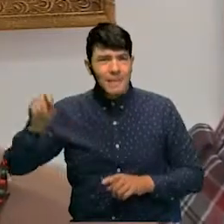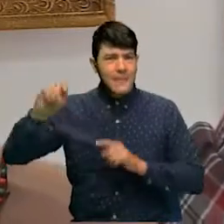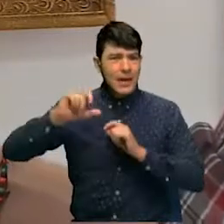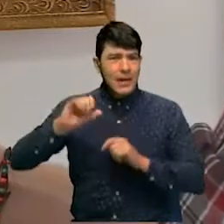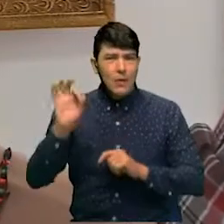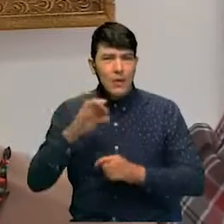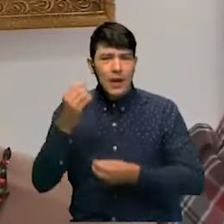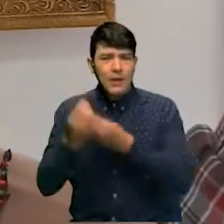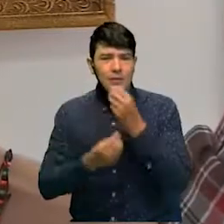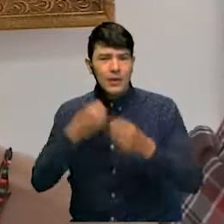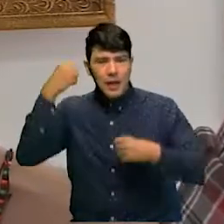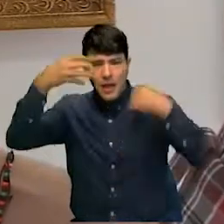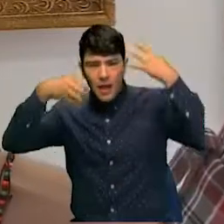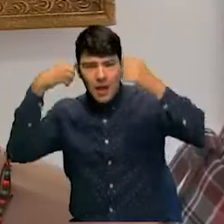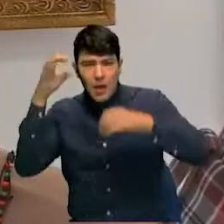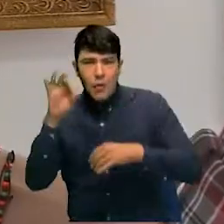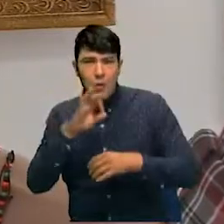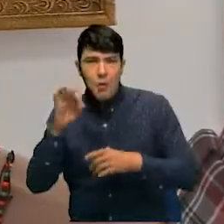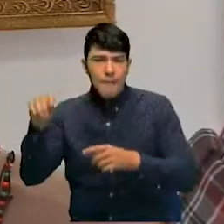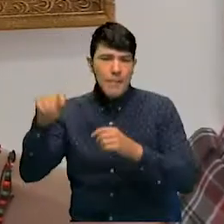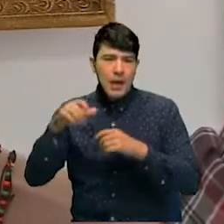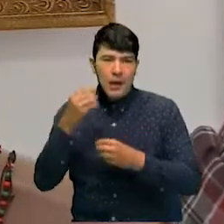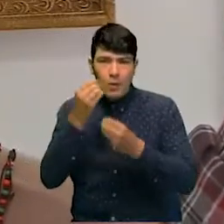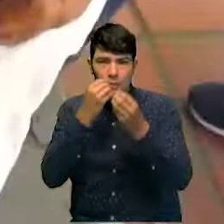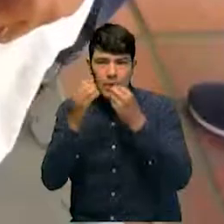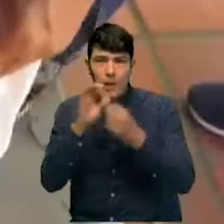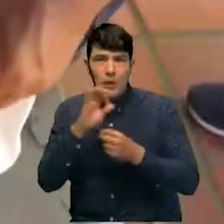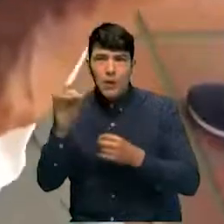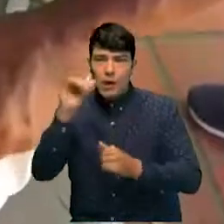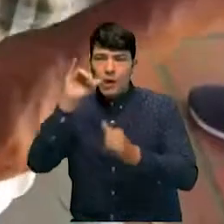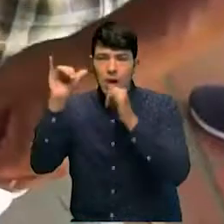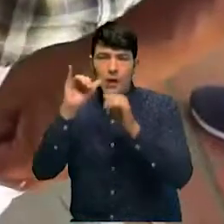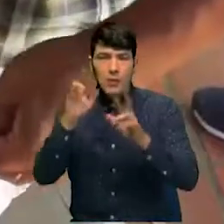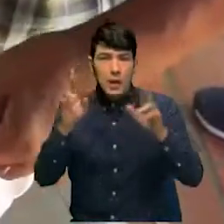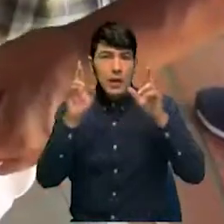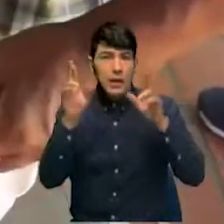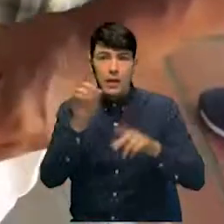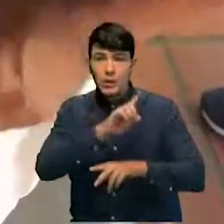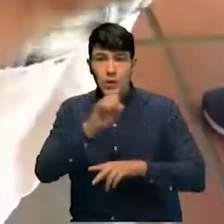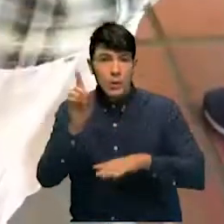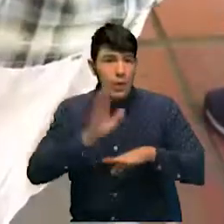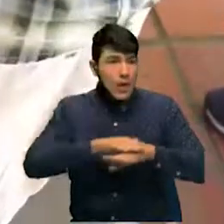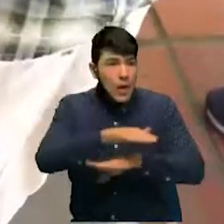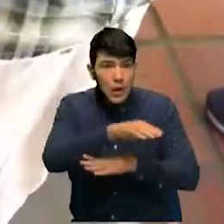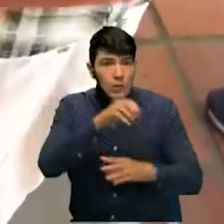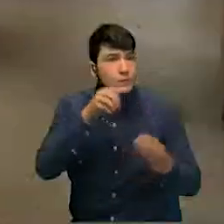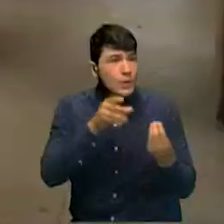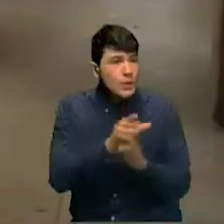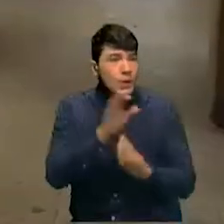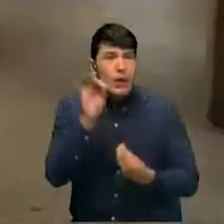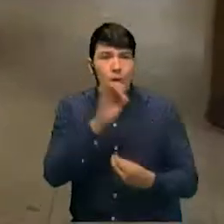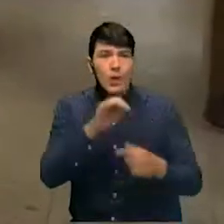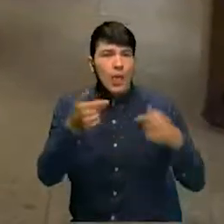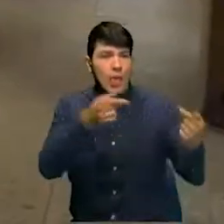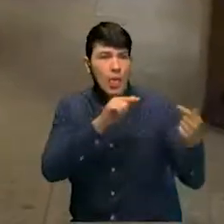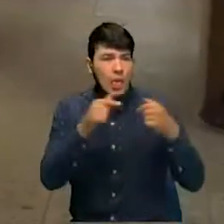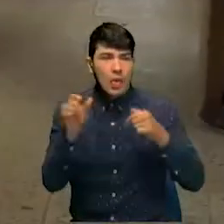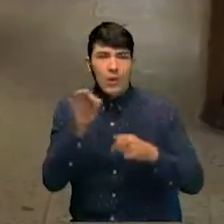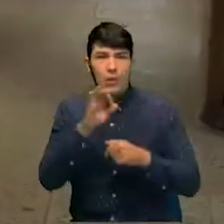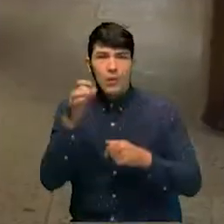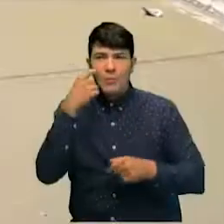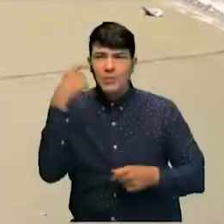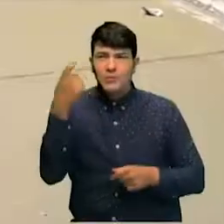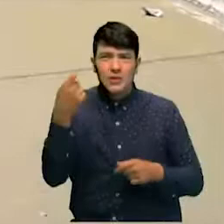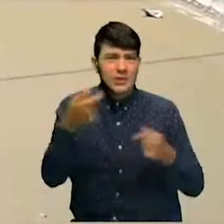fiesta, no por quien paga una comida o paga el alcohol. Ojalá que no sean causa de violencia, ni de rencillas, ni de